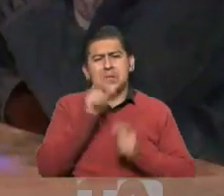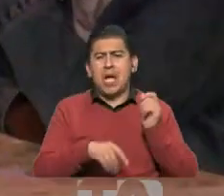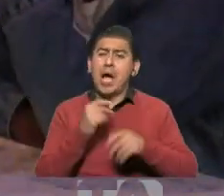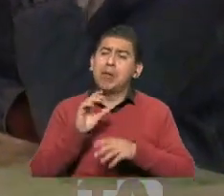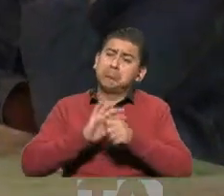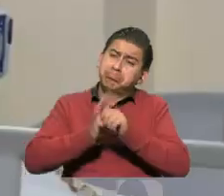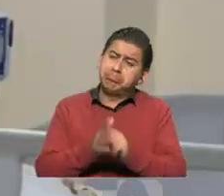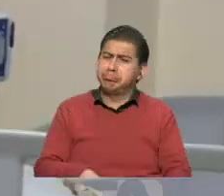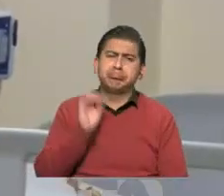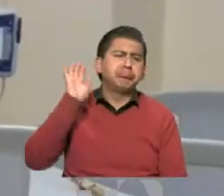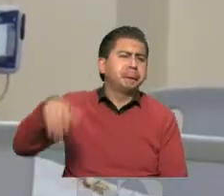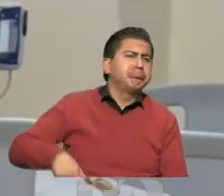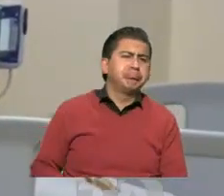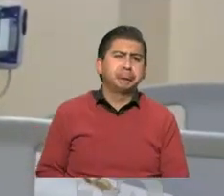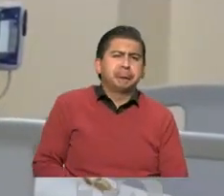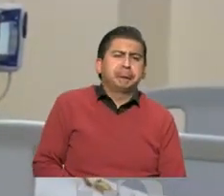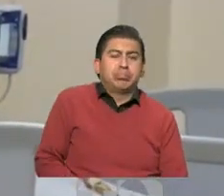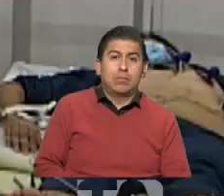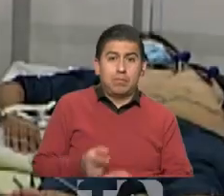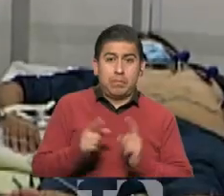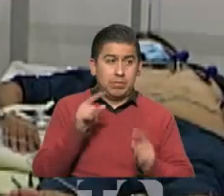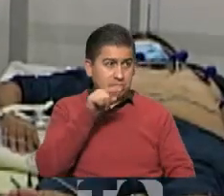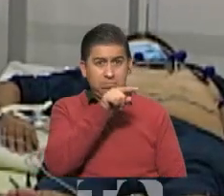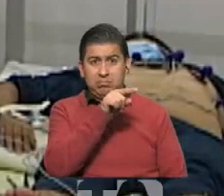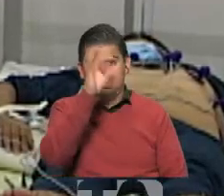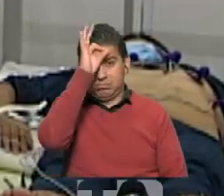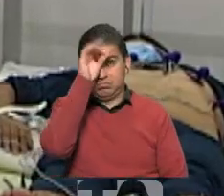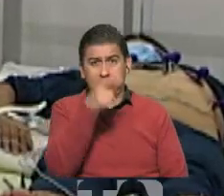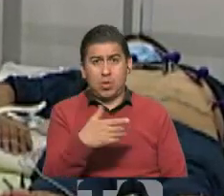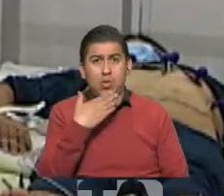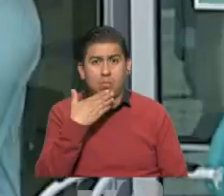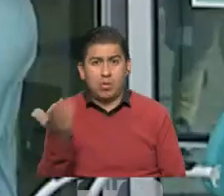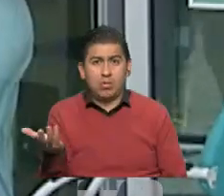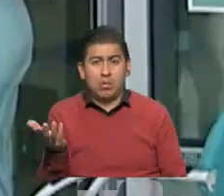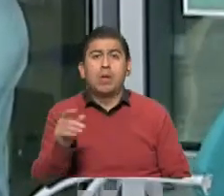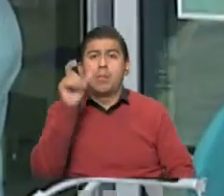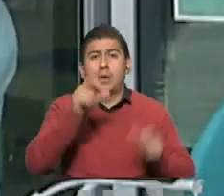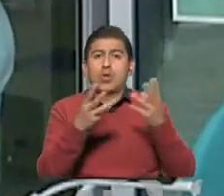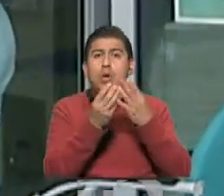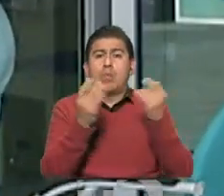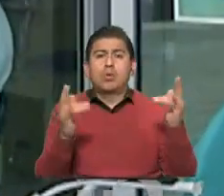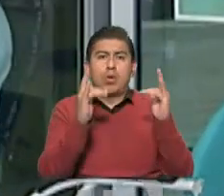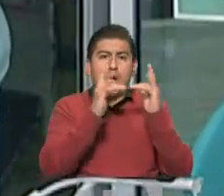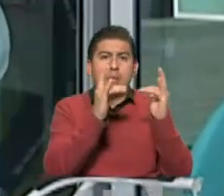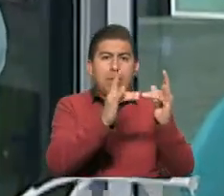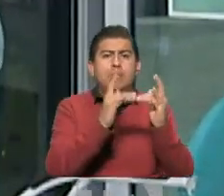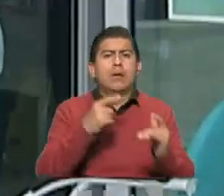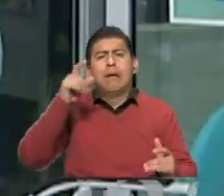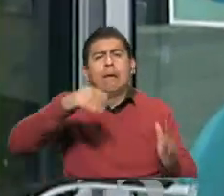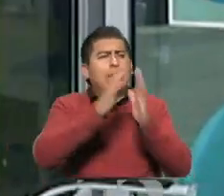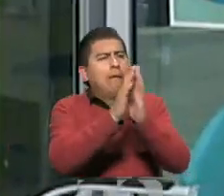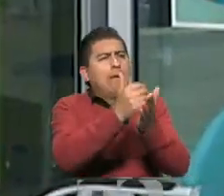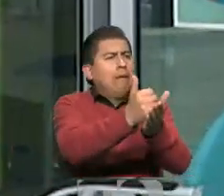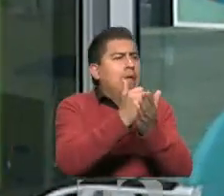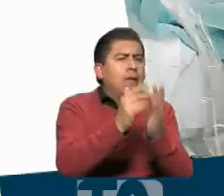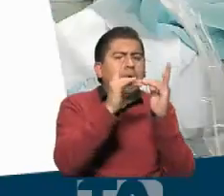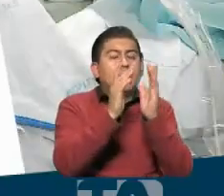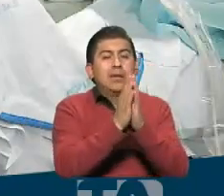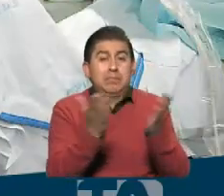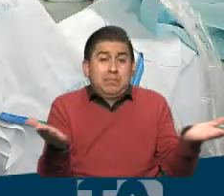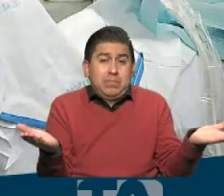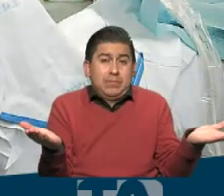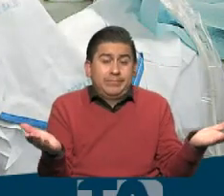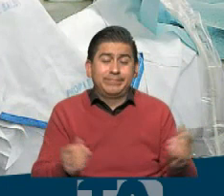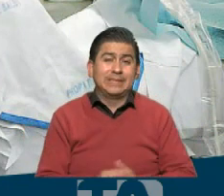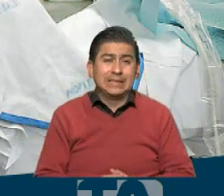miedo al virus. Sin embargo, en las casas de salud se refleja otra realidad, la de aquellos que buscan atención médica. Según datos del